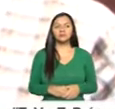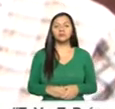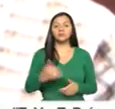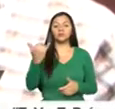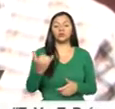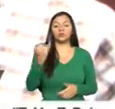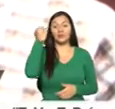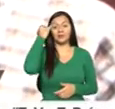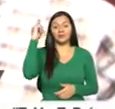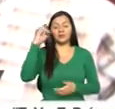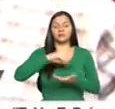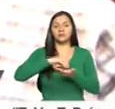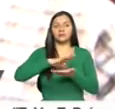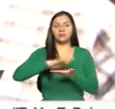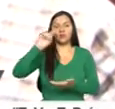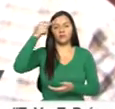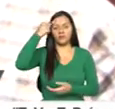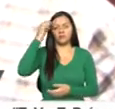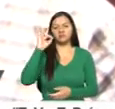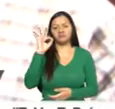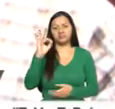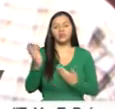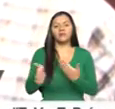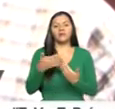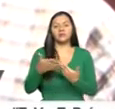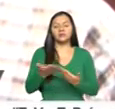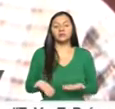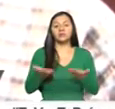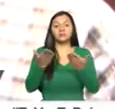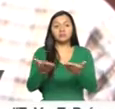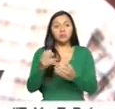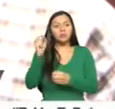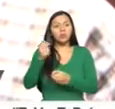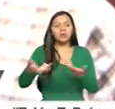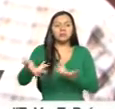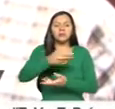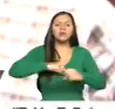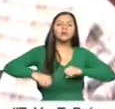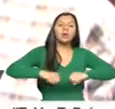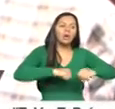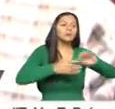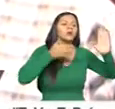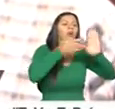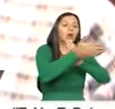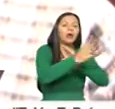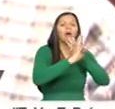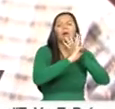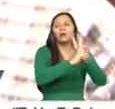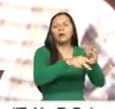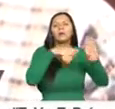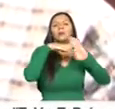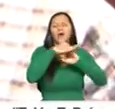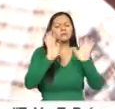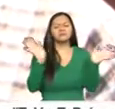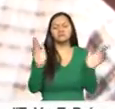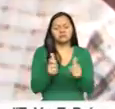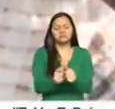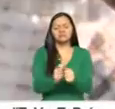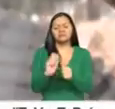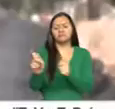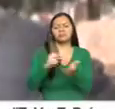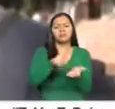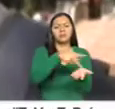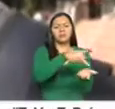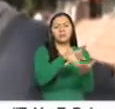ha implementado el gobierno para facilitar de pronto el trámite, facilitar el movimiento de efectivo,